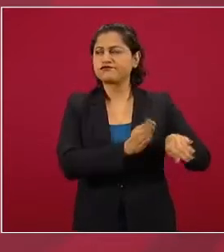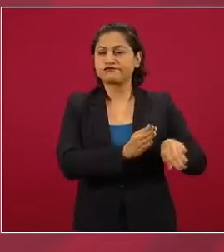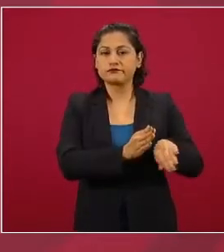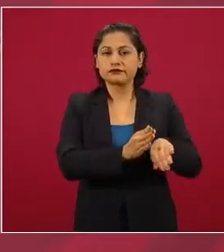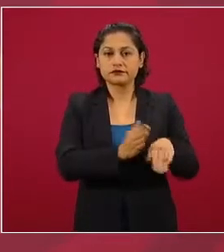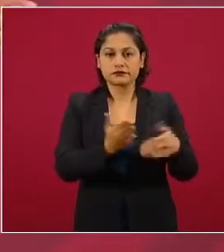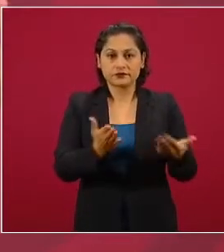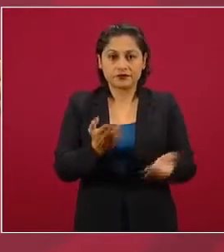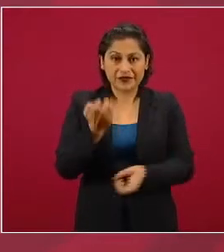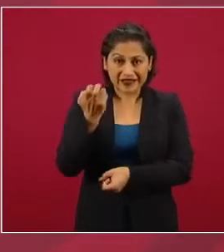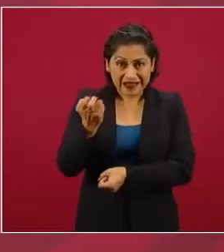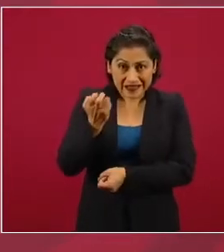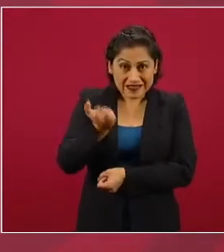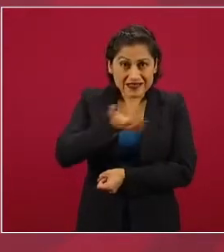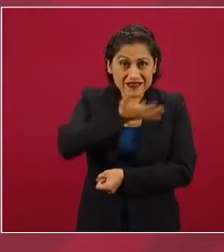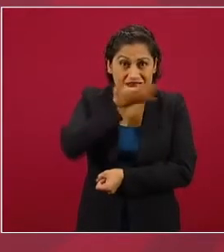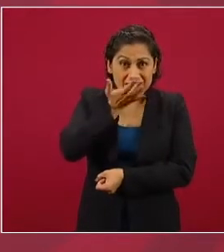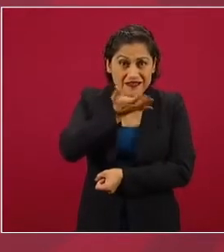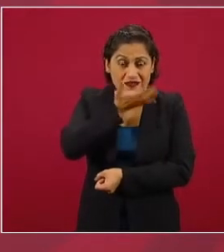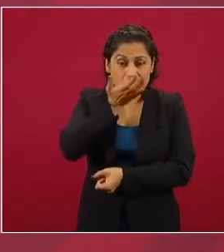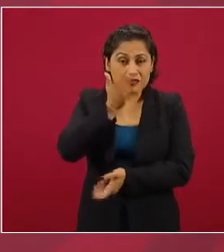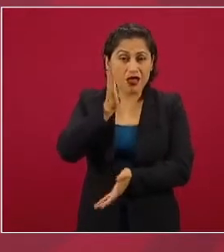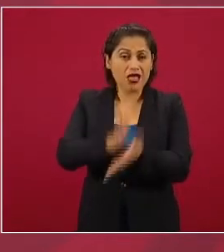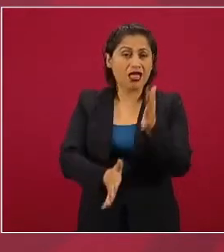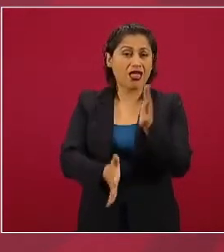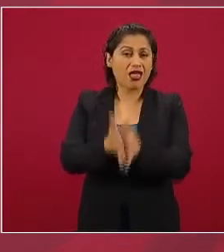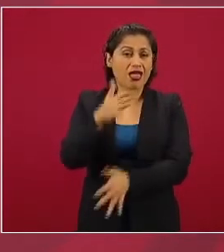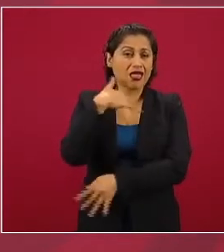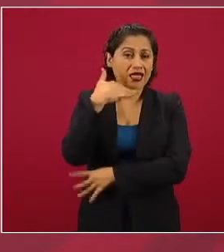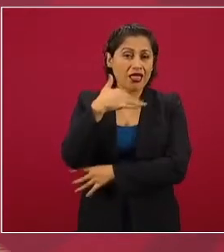Esas reformas que hicieron